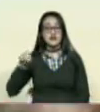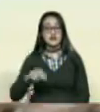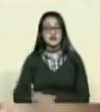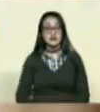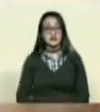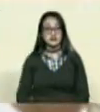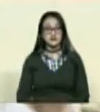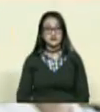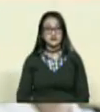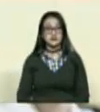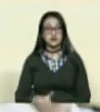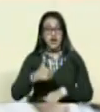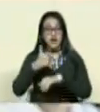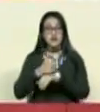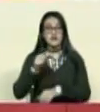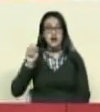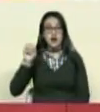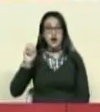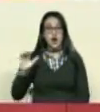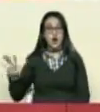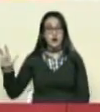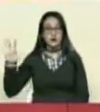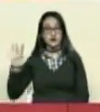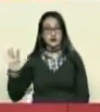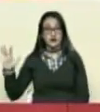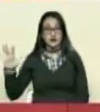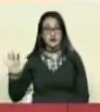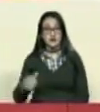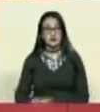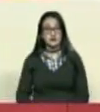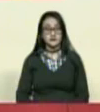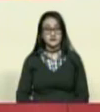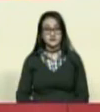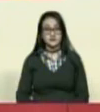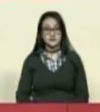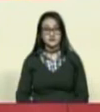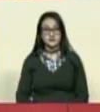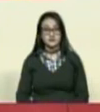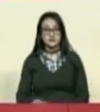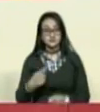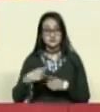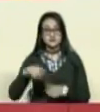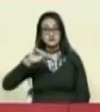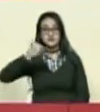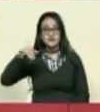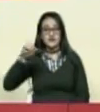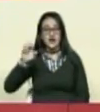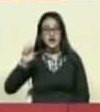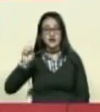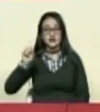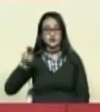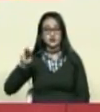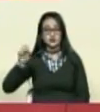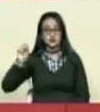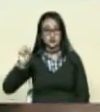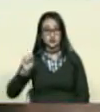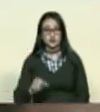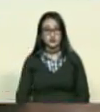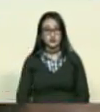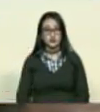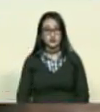jefe de la región oriental, al mayor general Jesús María Mantilla Olivero,